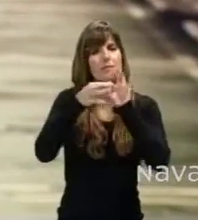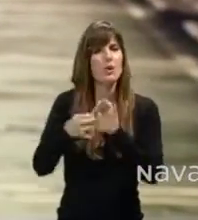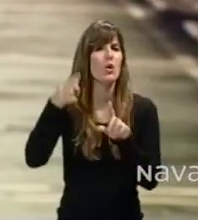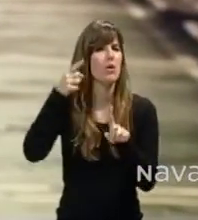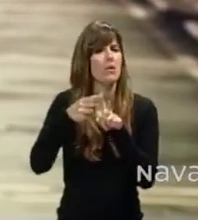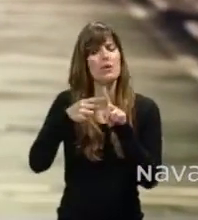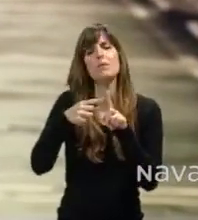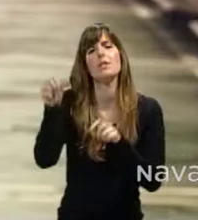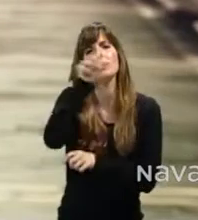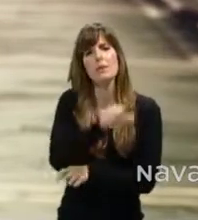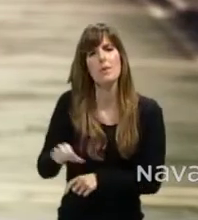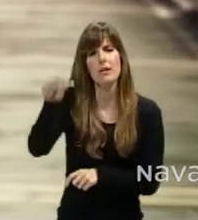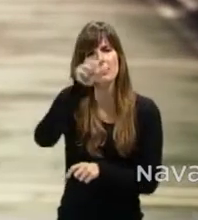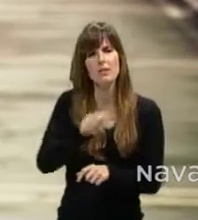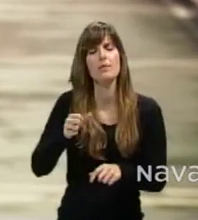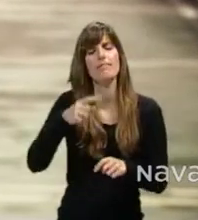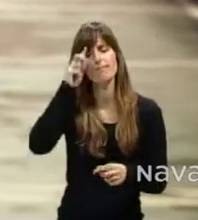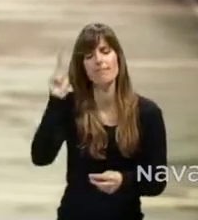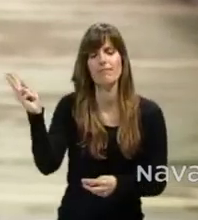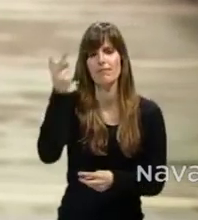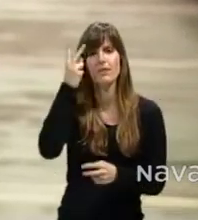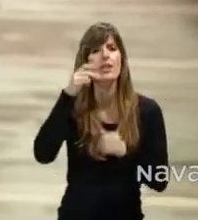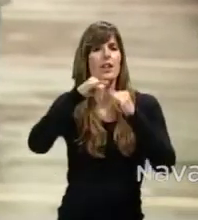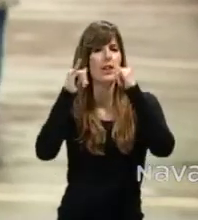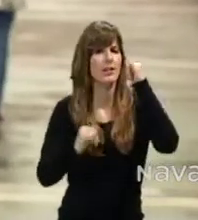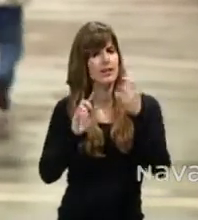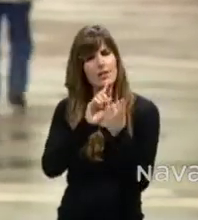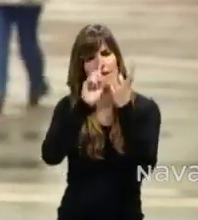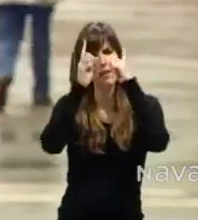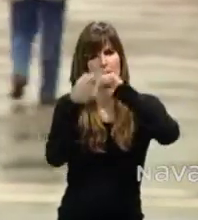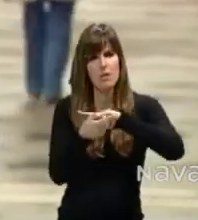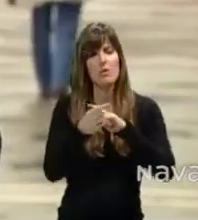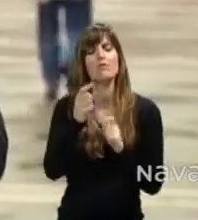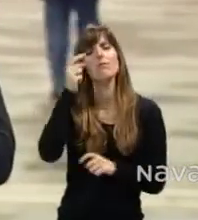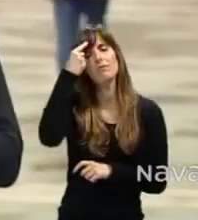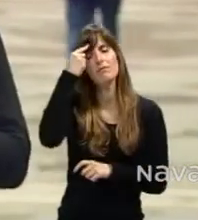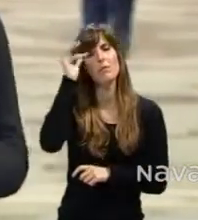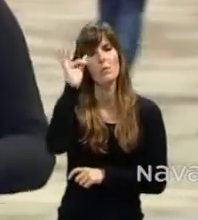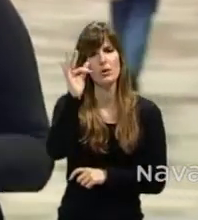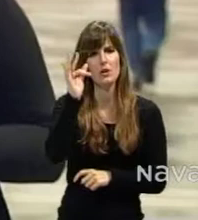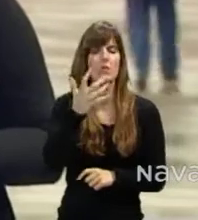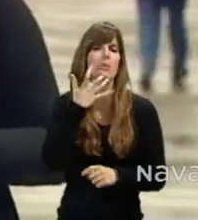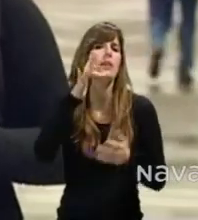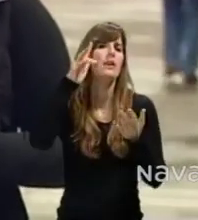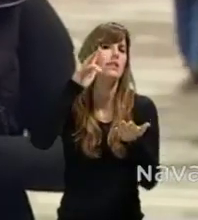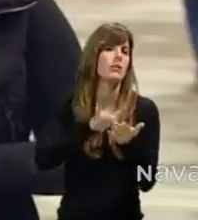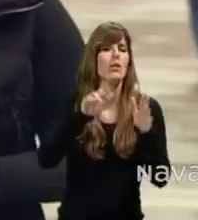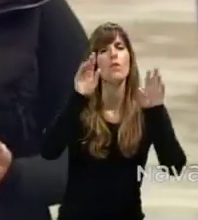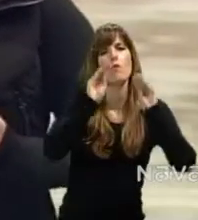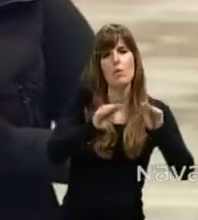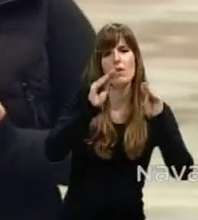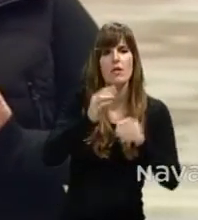programa queremos darle la vuelta a la crisis y buscar una mirada optimista para asuntos como la formación, el